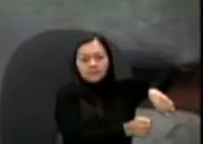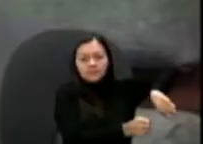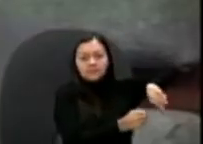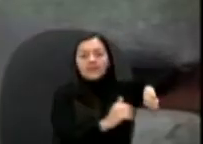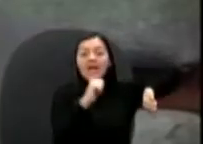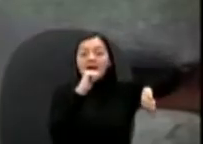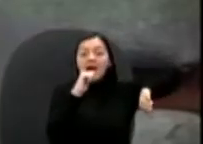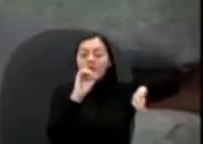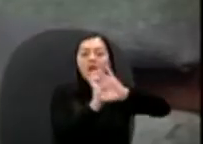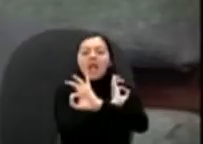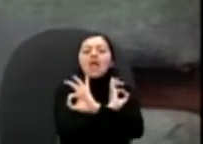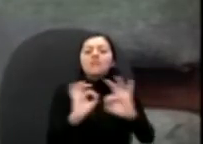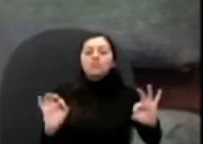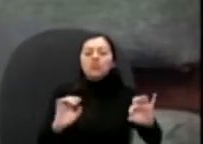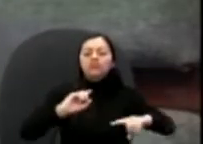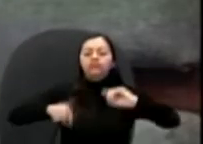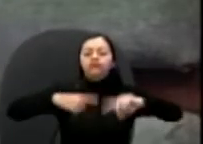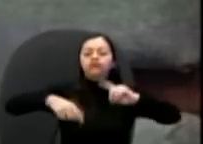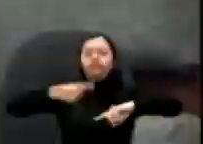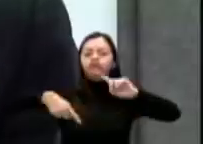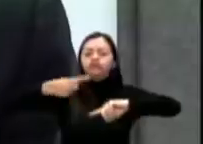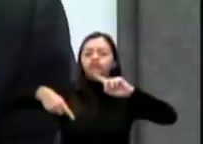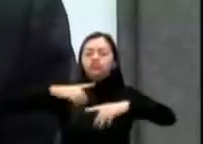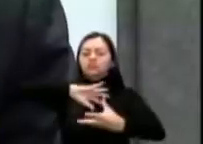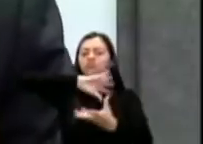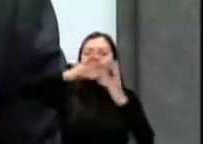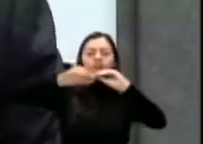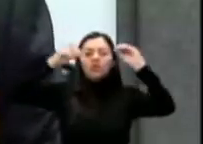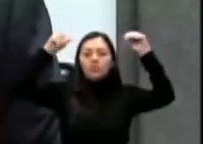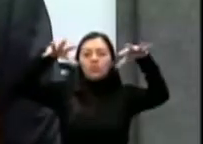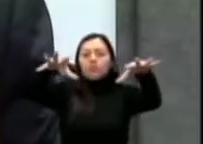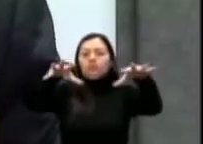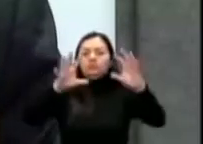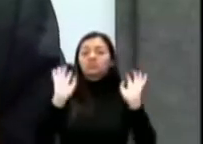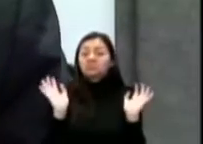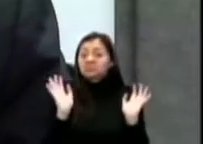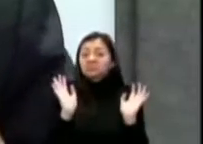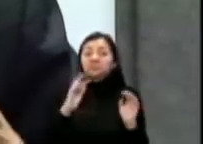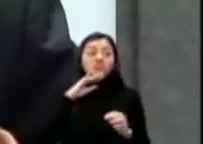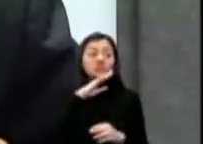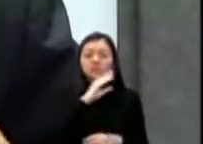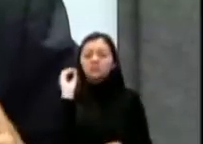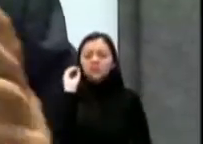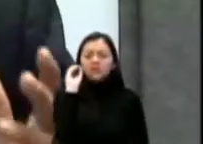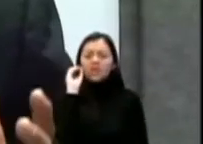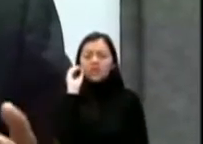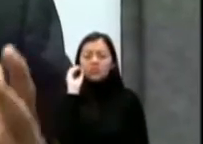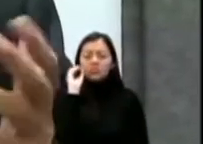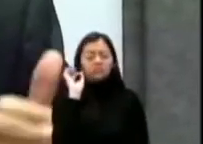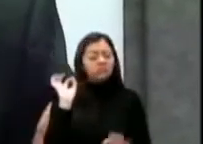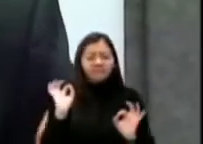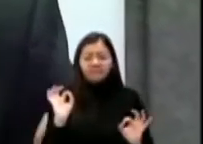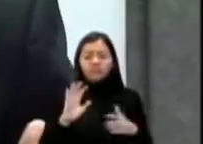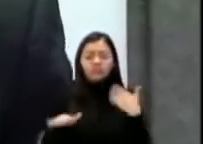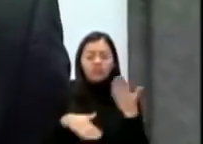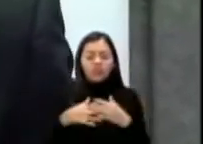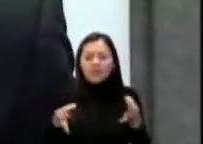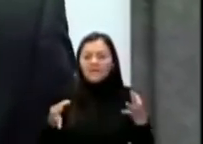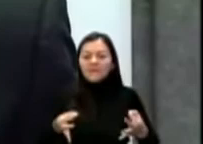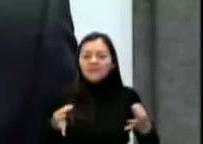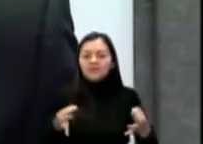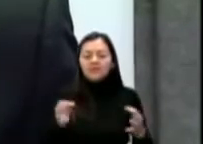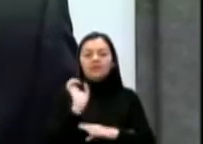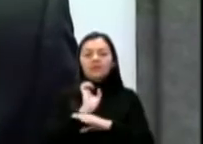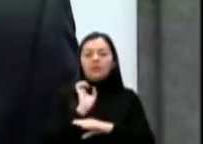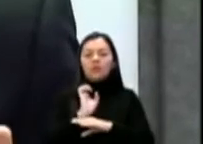bueno en menos medida con gas natural por energía que contamina 0 la energía más amigable todo será más eficiente que tenemos los